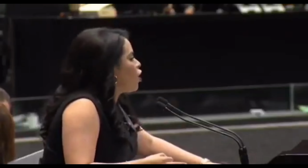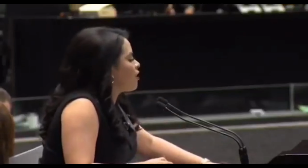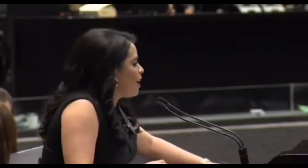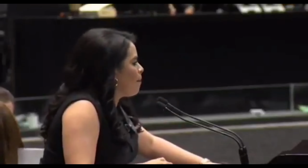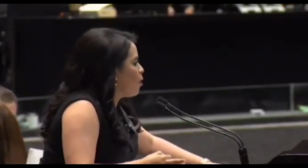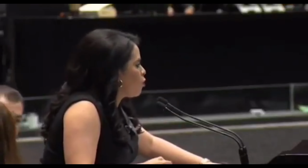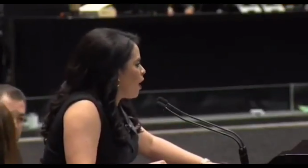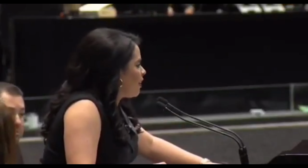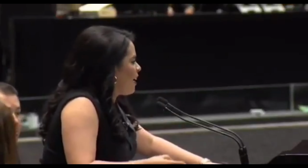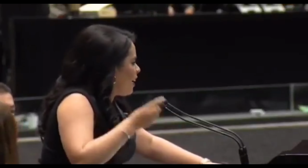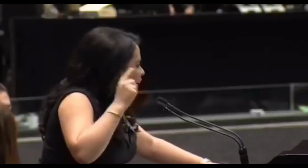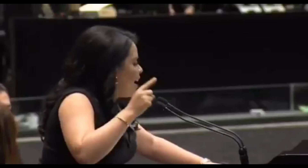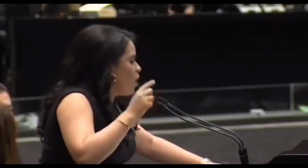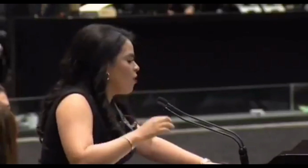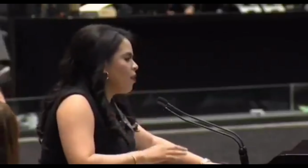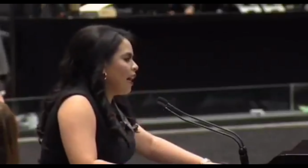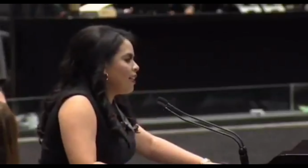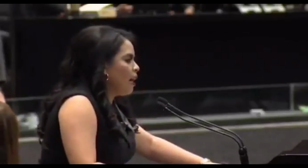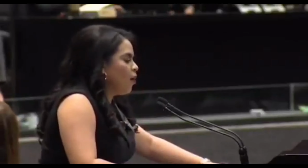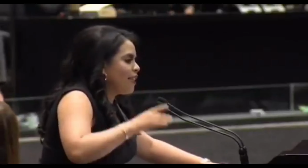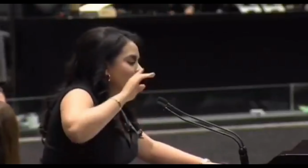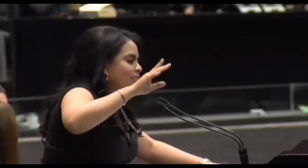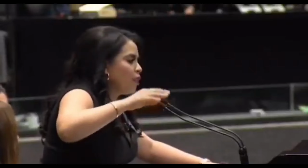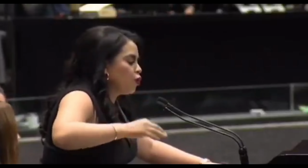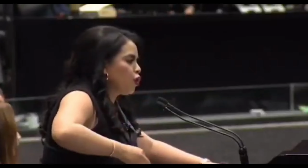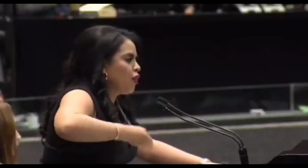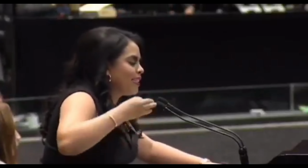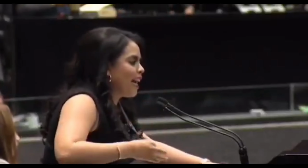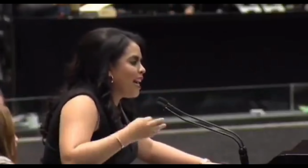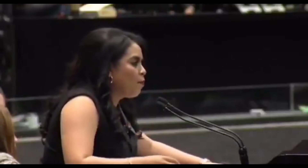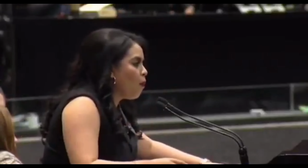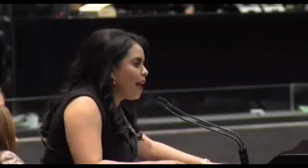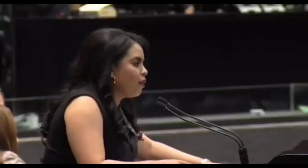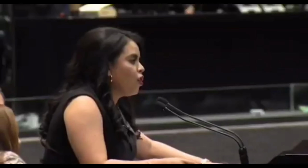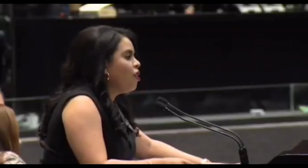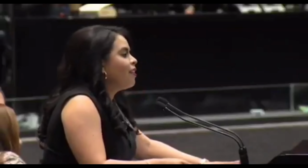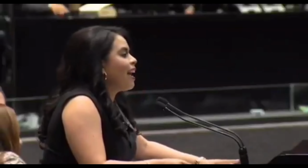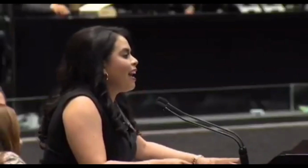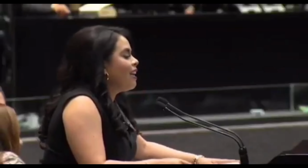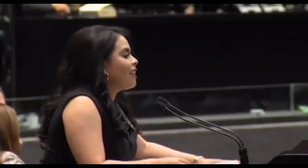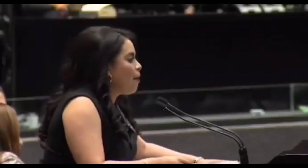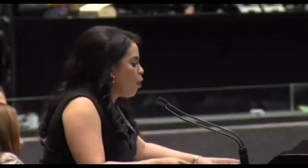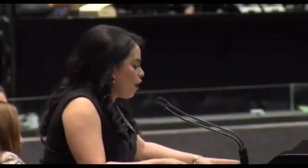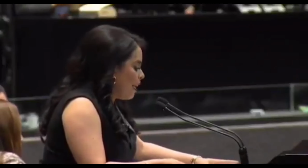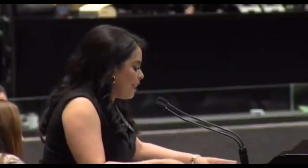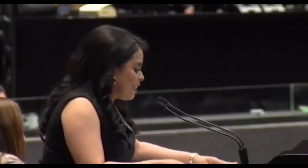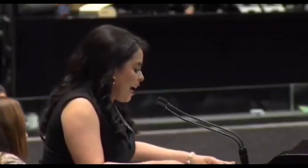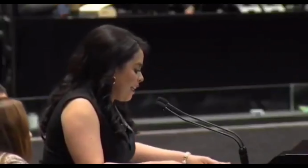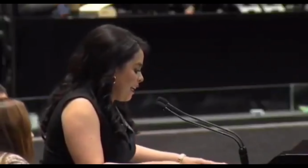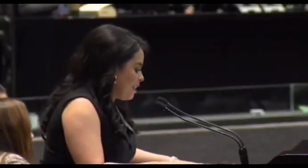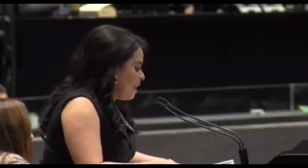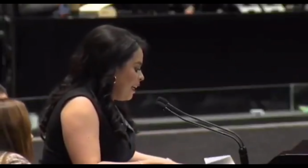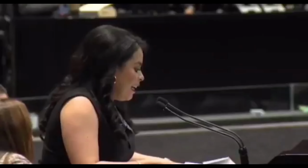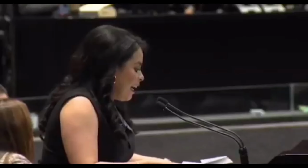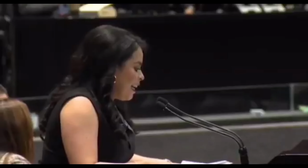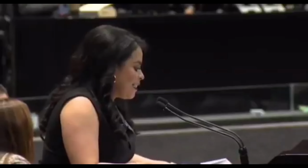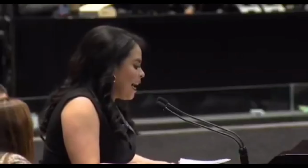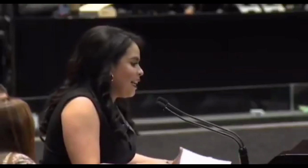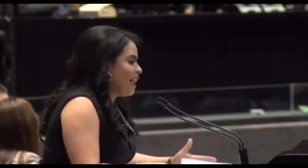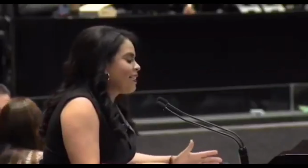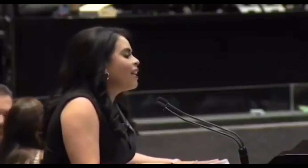Y lo sostenemos fuerte. Claro que al diablo esas instituciones. Es momento de democratizarlas